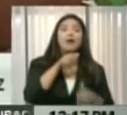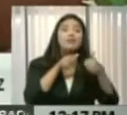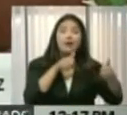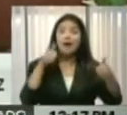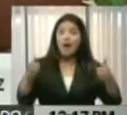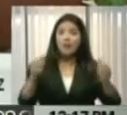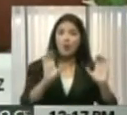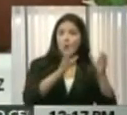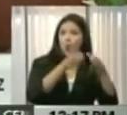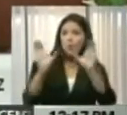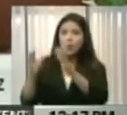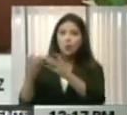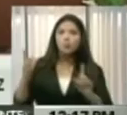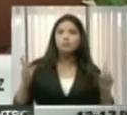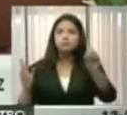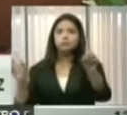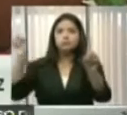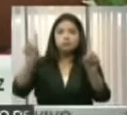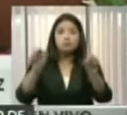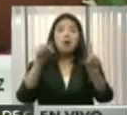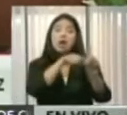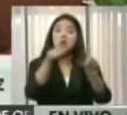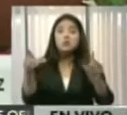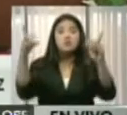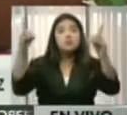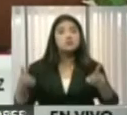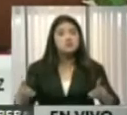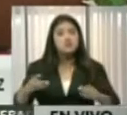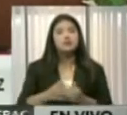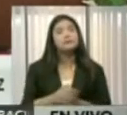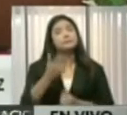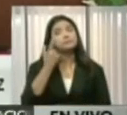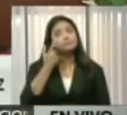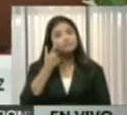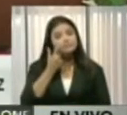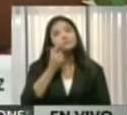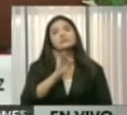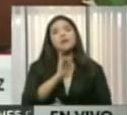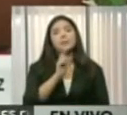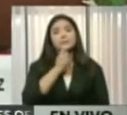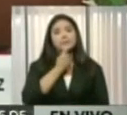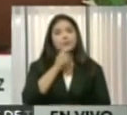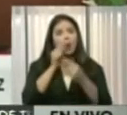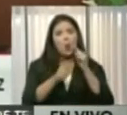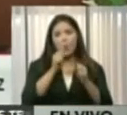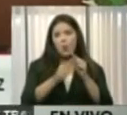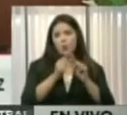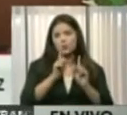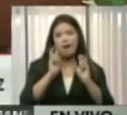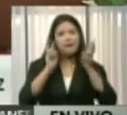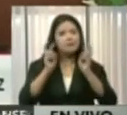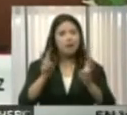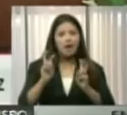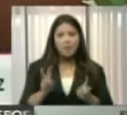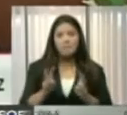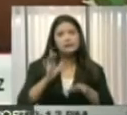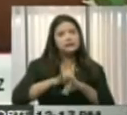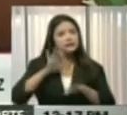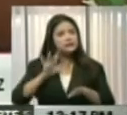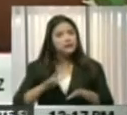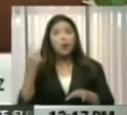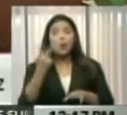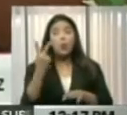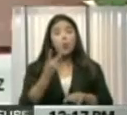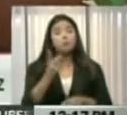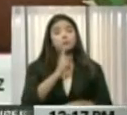delegación cuando lo considere conveniente, preservando la confidencialidad en los temas que de manera